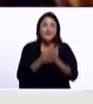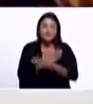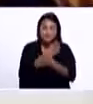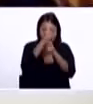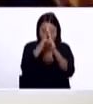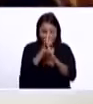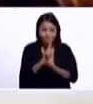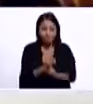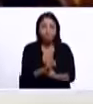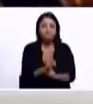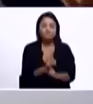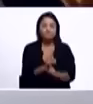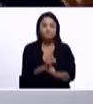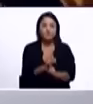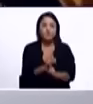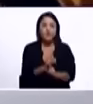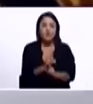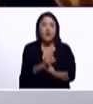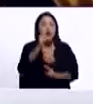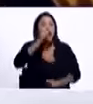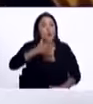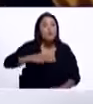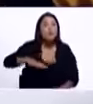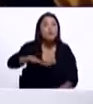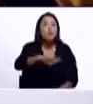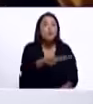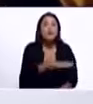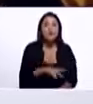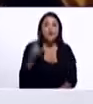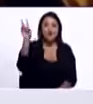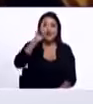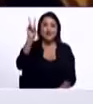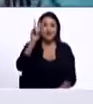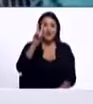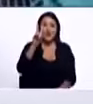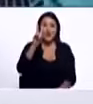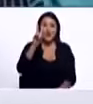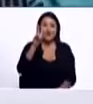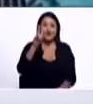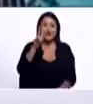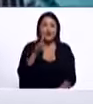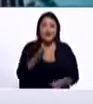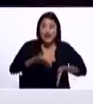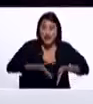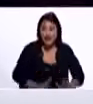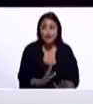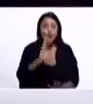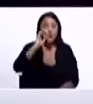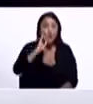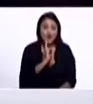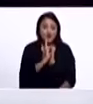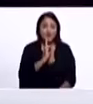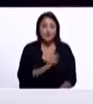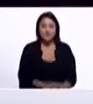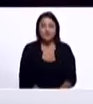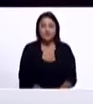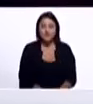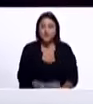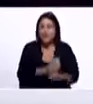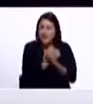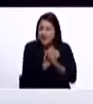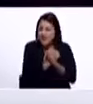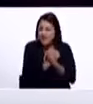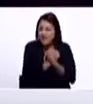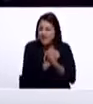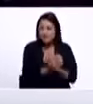admiración al pueblo que parió a Simón Bolívar, al pueblo de Venezuela, todo mi cariño y todo el apoyo